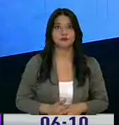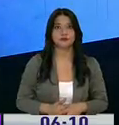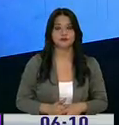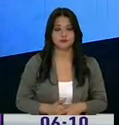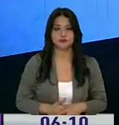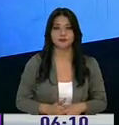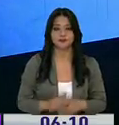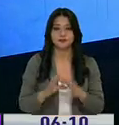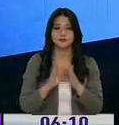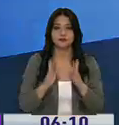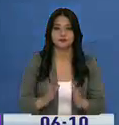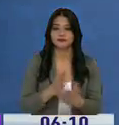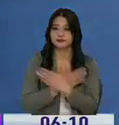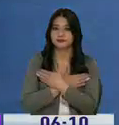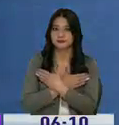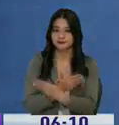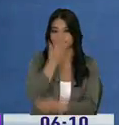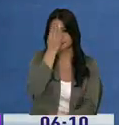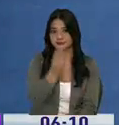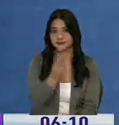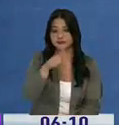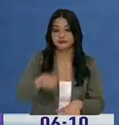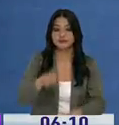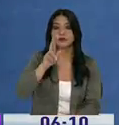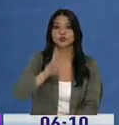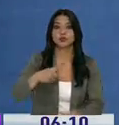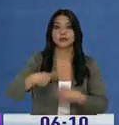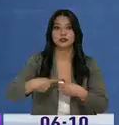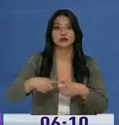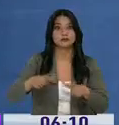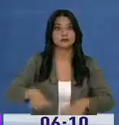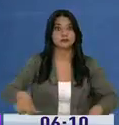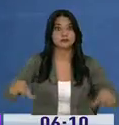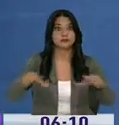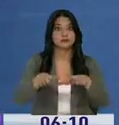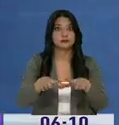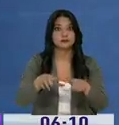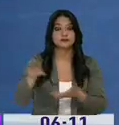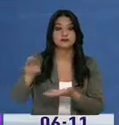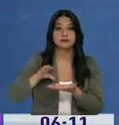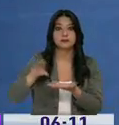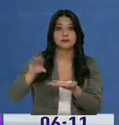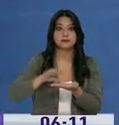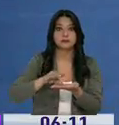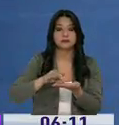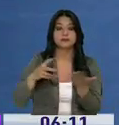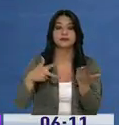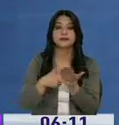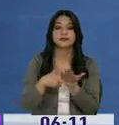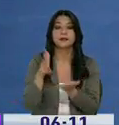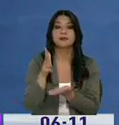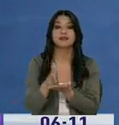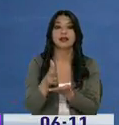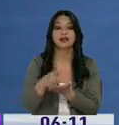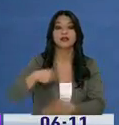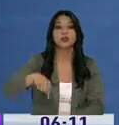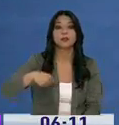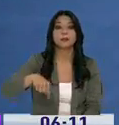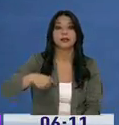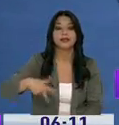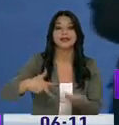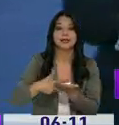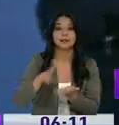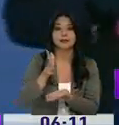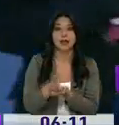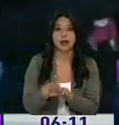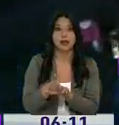Roberto, amigos, buen día. Estamos en el sur de la capital, aquí en el área de recaudación de la terminal terrestre de Quitumbe. En este sector,